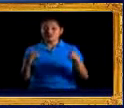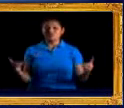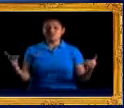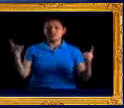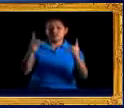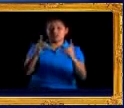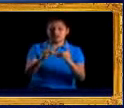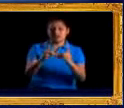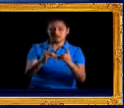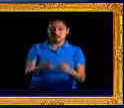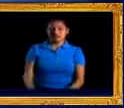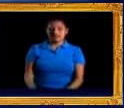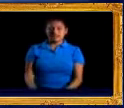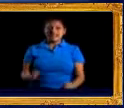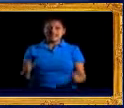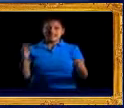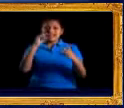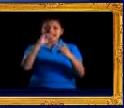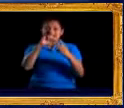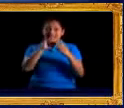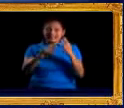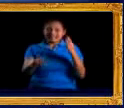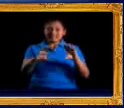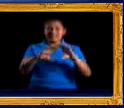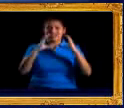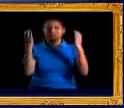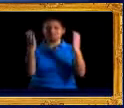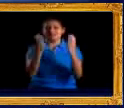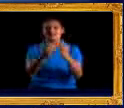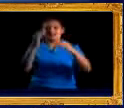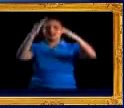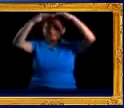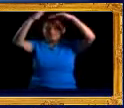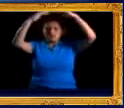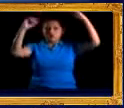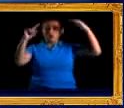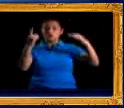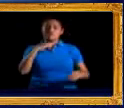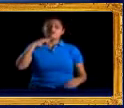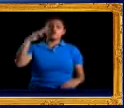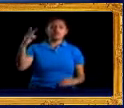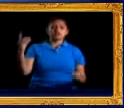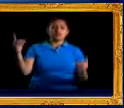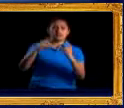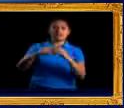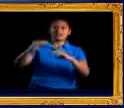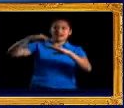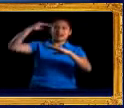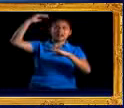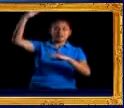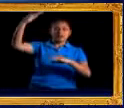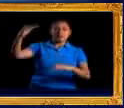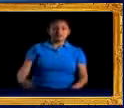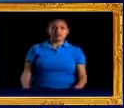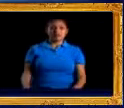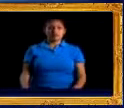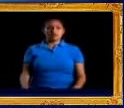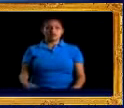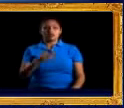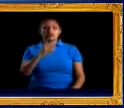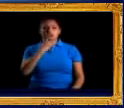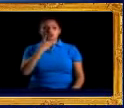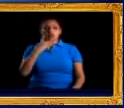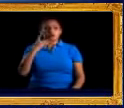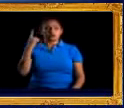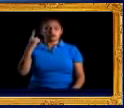directa entre la tierra y el cielo, y una voz desde arriba que dio una orden: sube